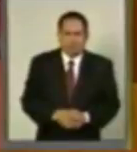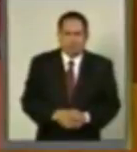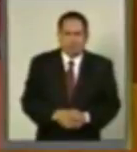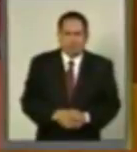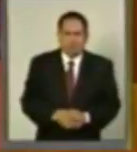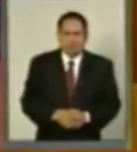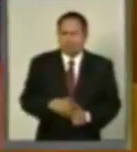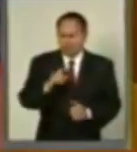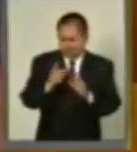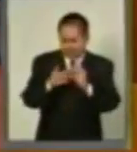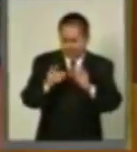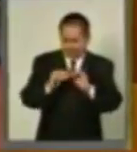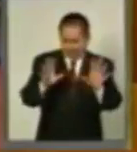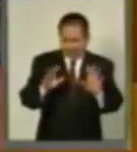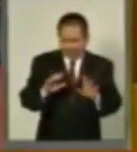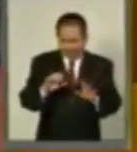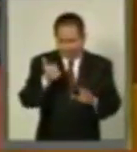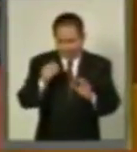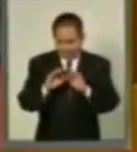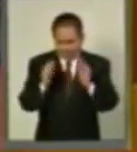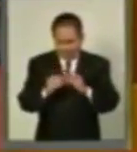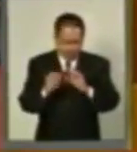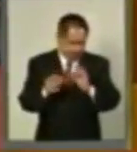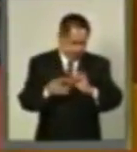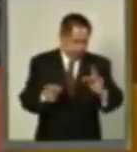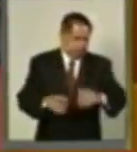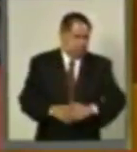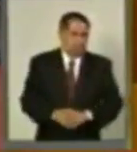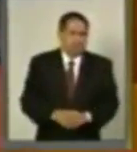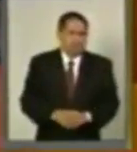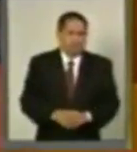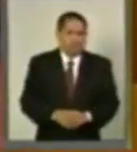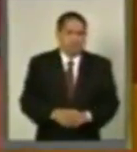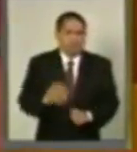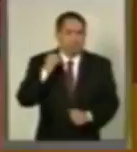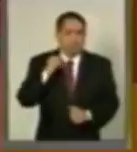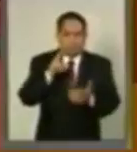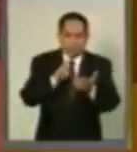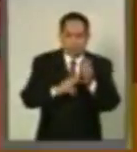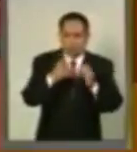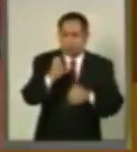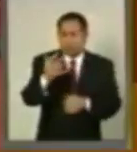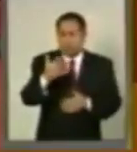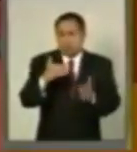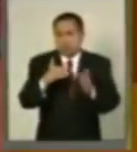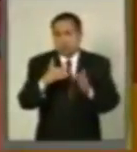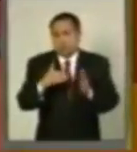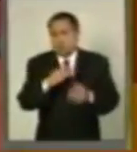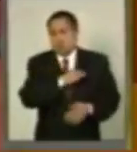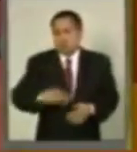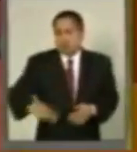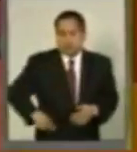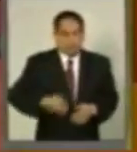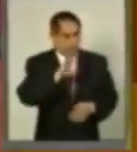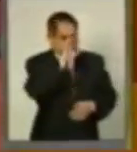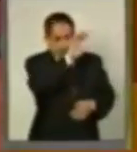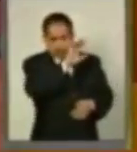Déjenme explicarlo de otra manera. De los 2.450 municipios que existen en el